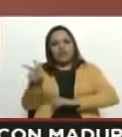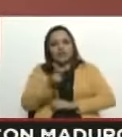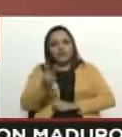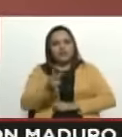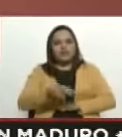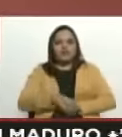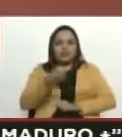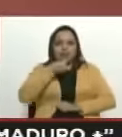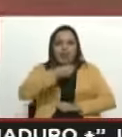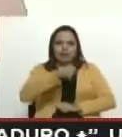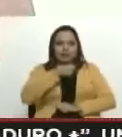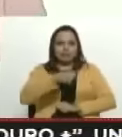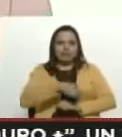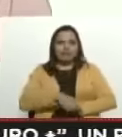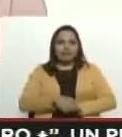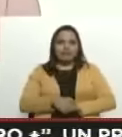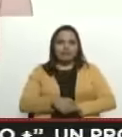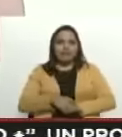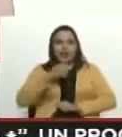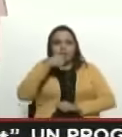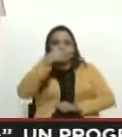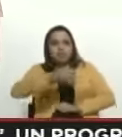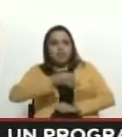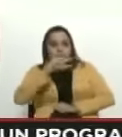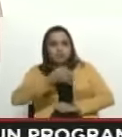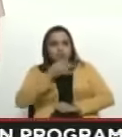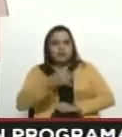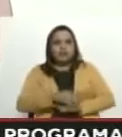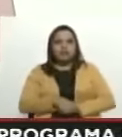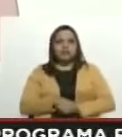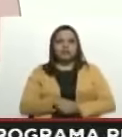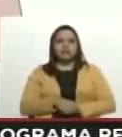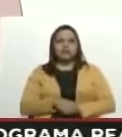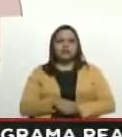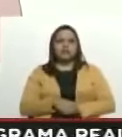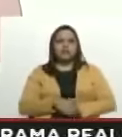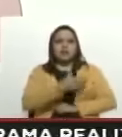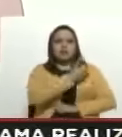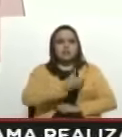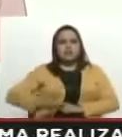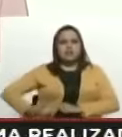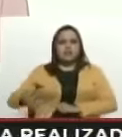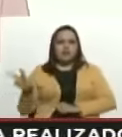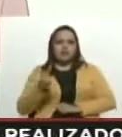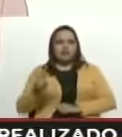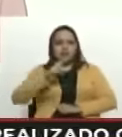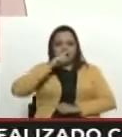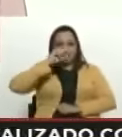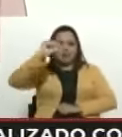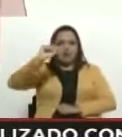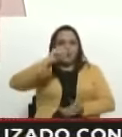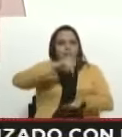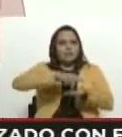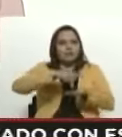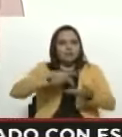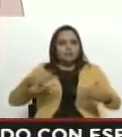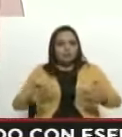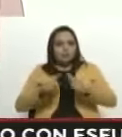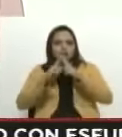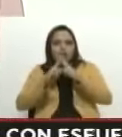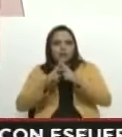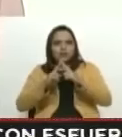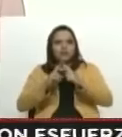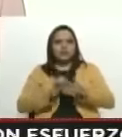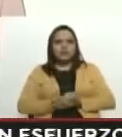Guanipa. Sí, muy buenas tardes a toda la dirigencia. El presidente de la República, Nicolás Maduro, participó en el encuentro de Palenque